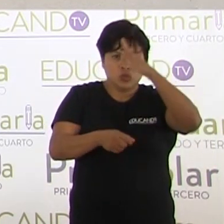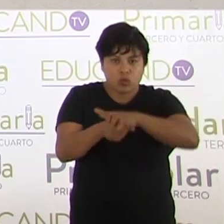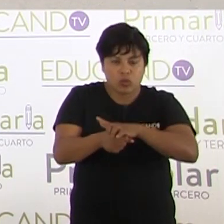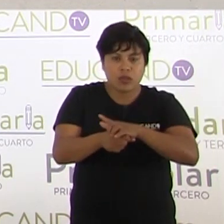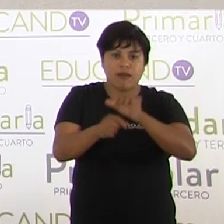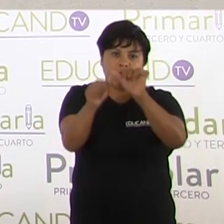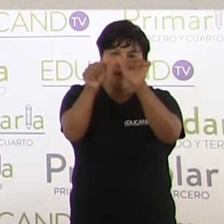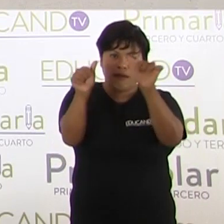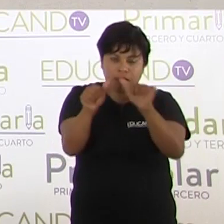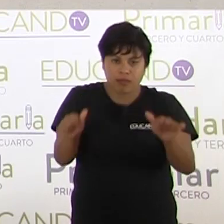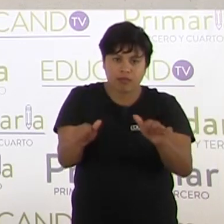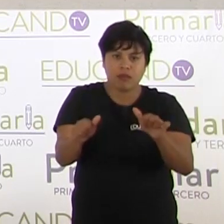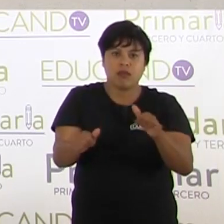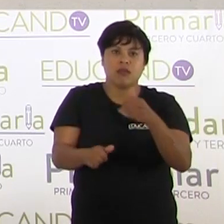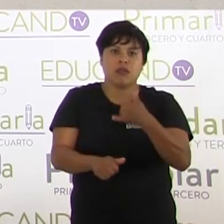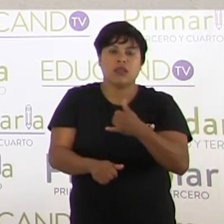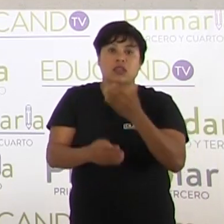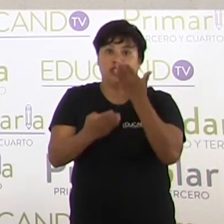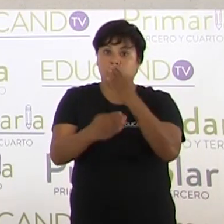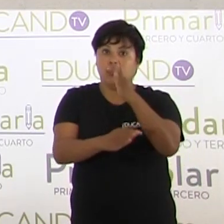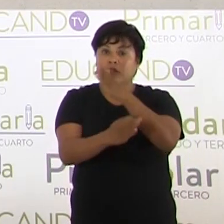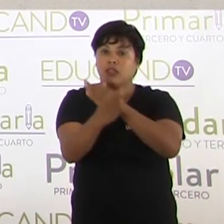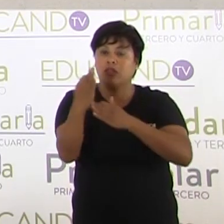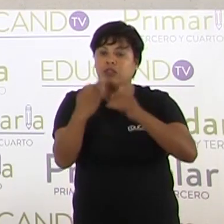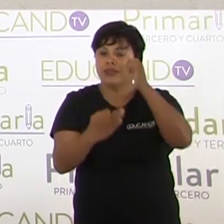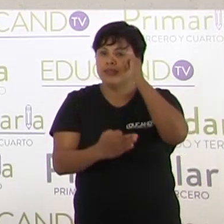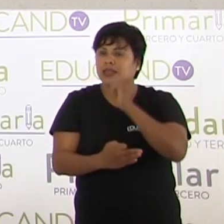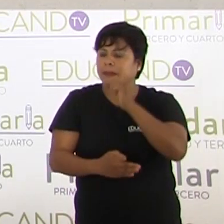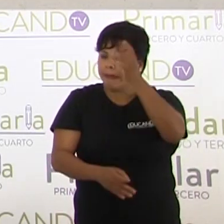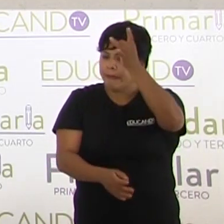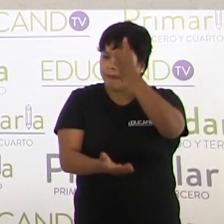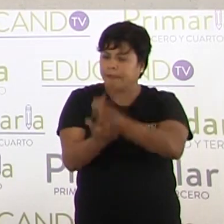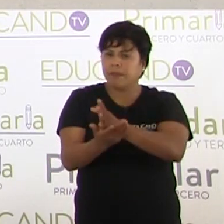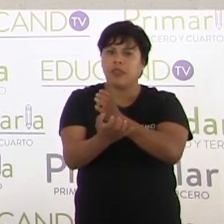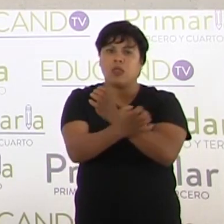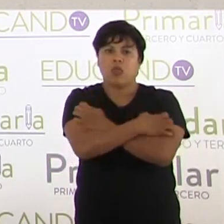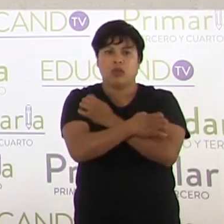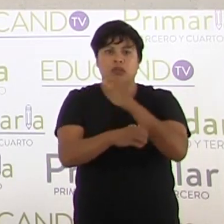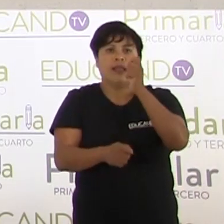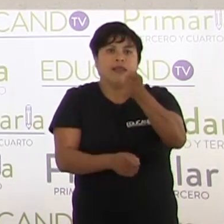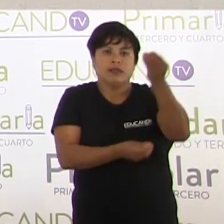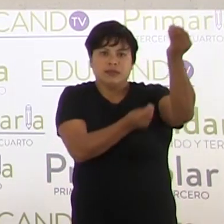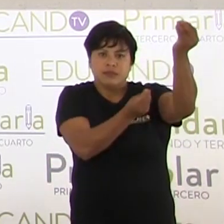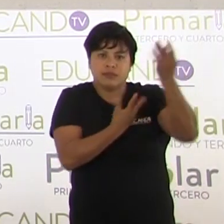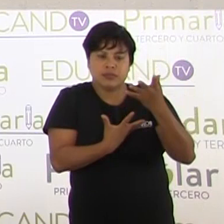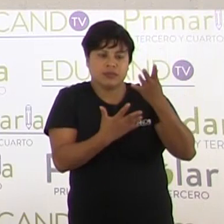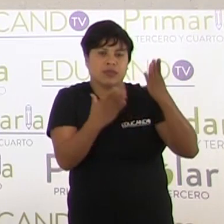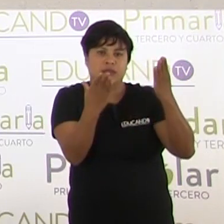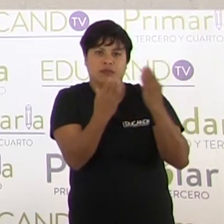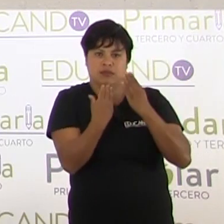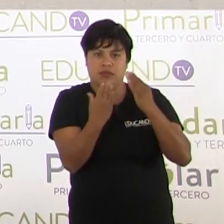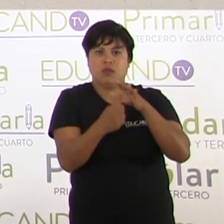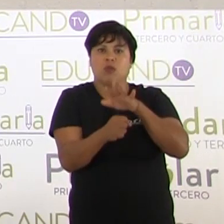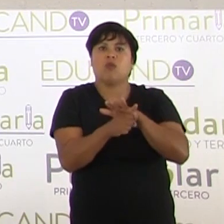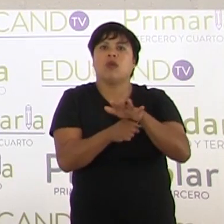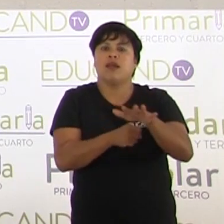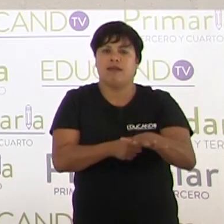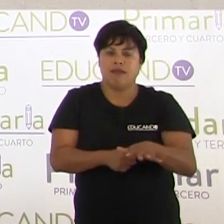el arte, pero sobre todo en nuestra educación. Y de